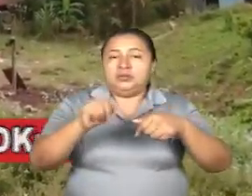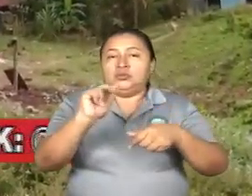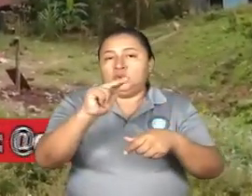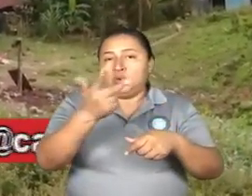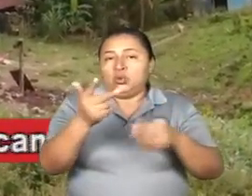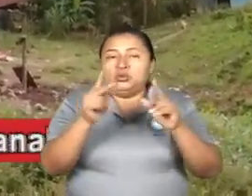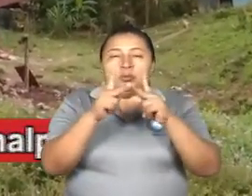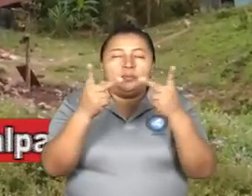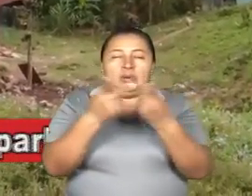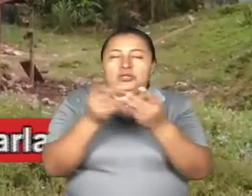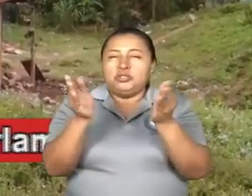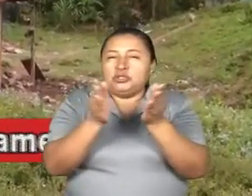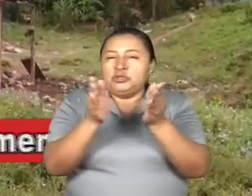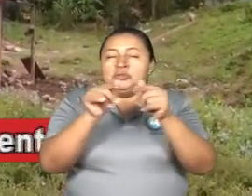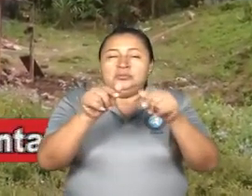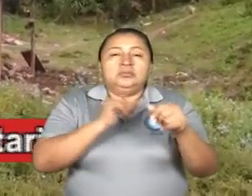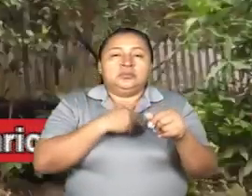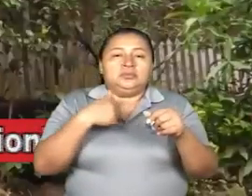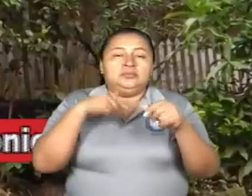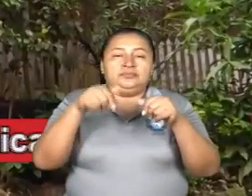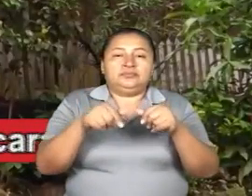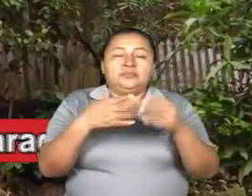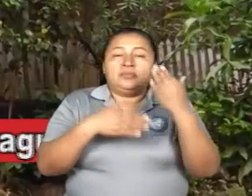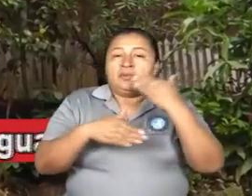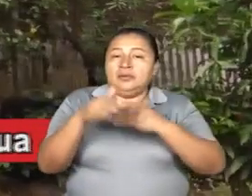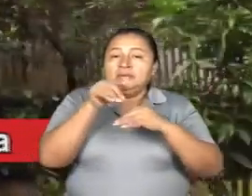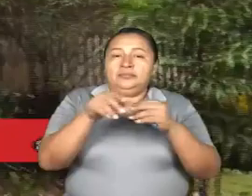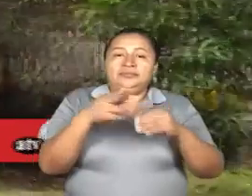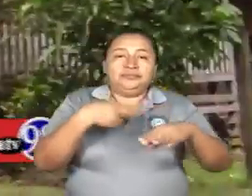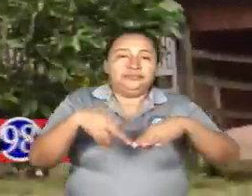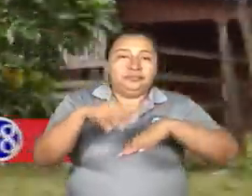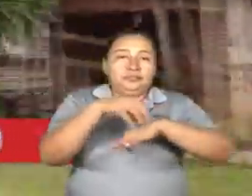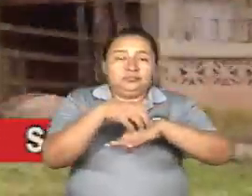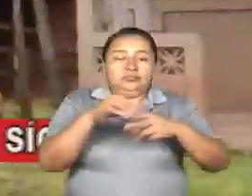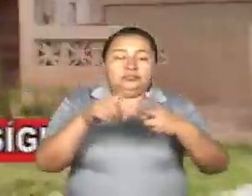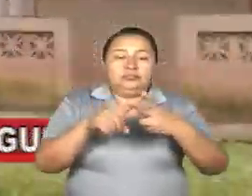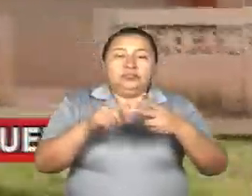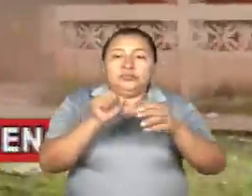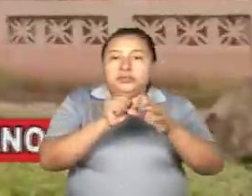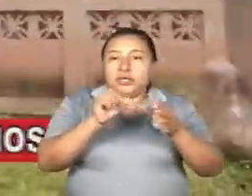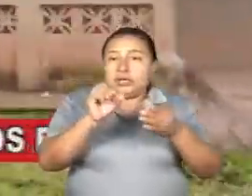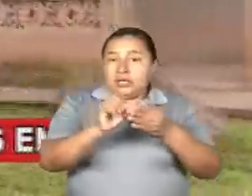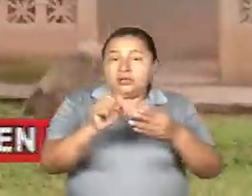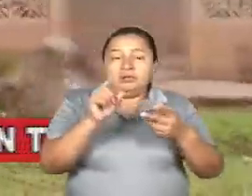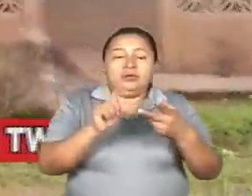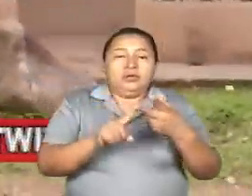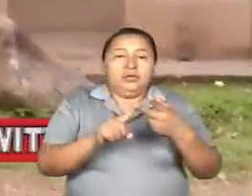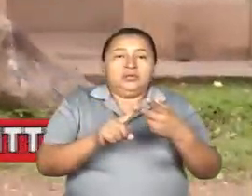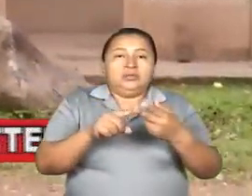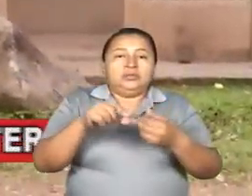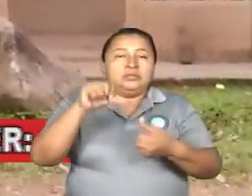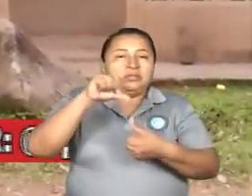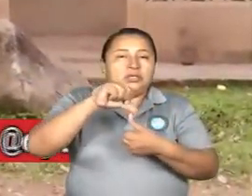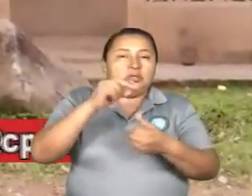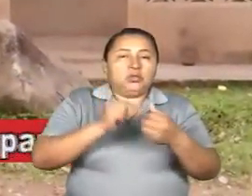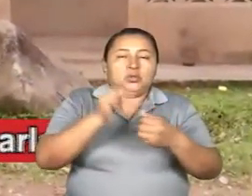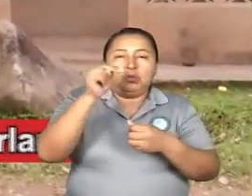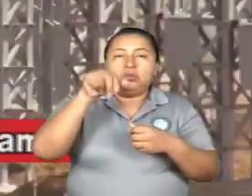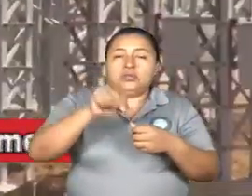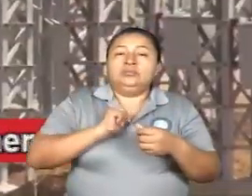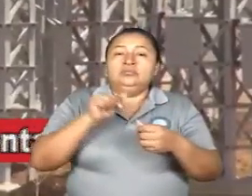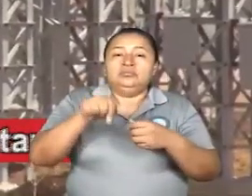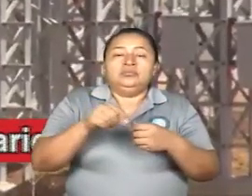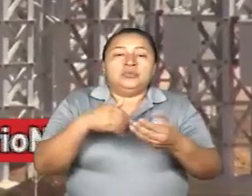8 comunidades, también en la mayor parte en Río San Juan, San Carlos y Centro Norte y la costa del